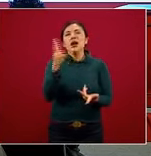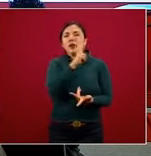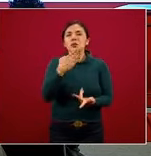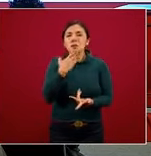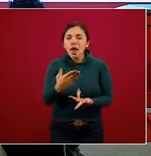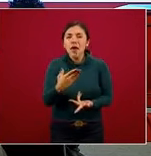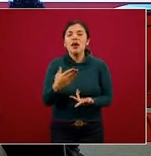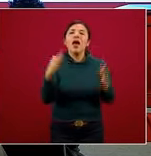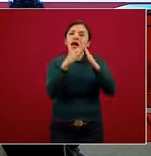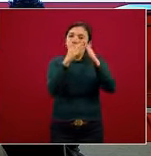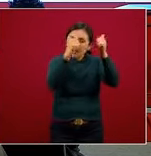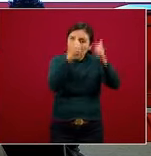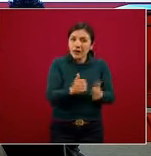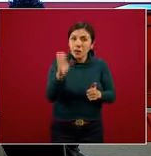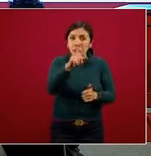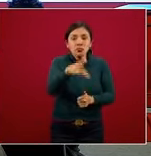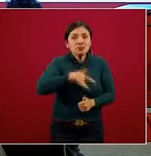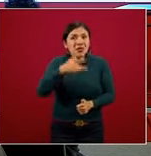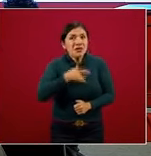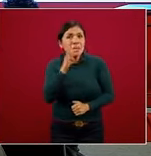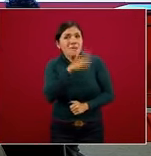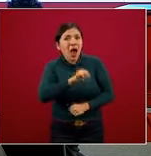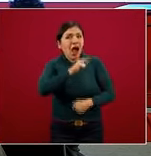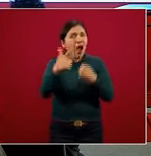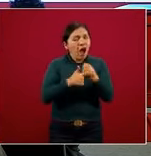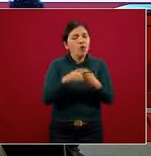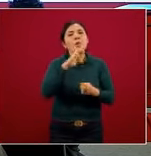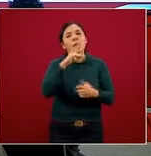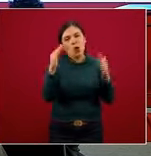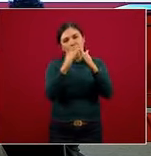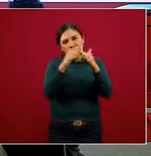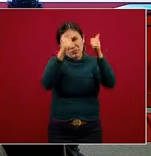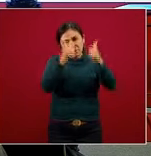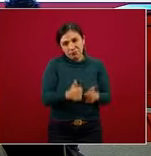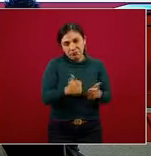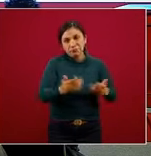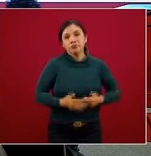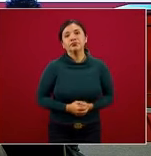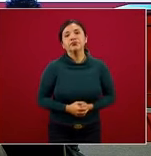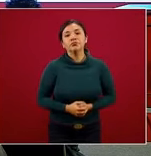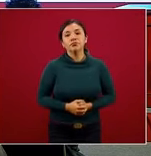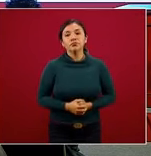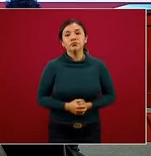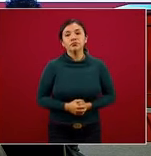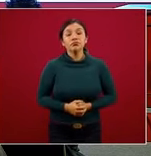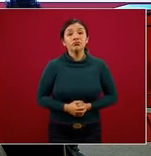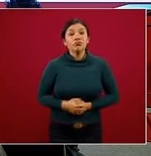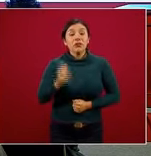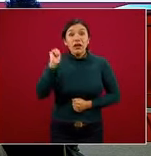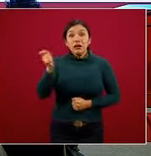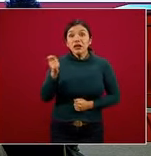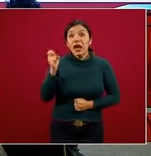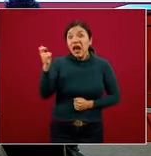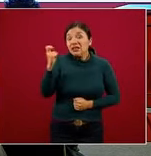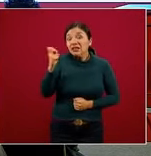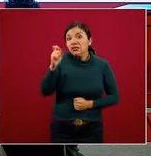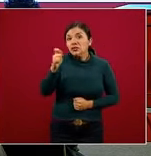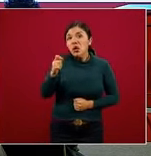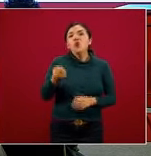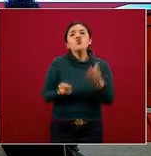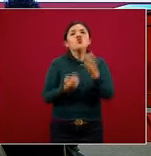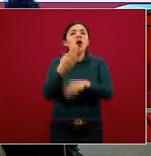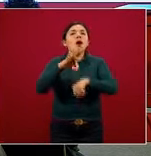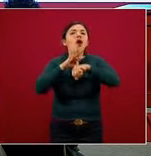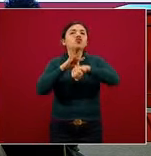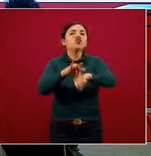sobre todo al quedarnos en casa cuando presentemos cualquier tipo de enfermedad. Su superpoder es una nueva realidad y ella